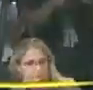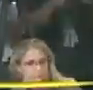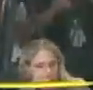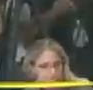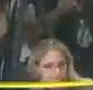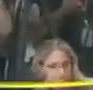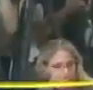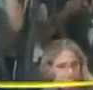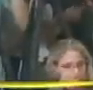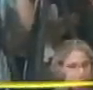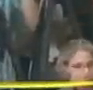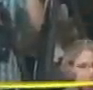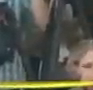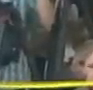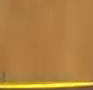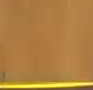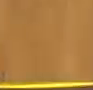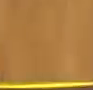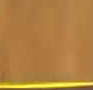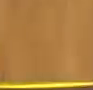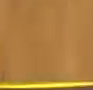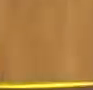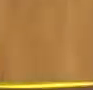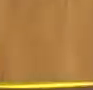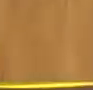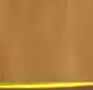momento histórico que estamos viviendo.